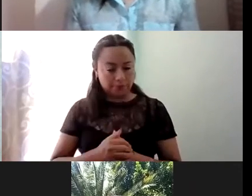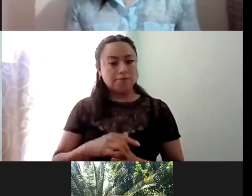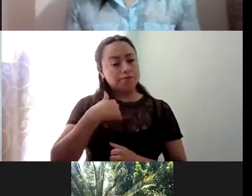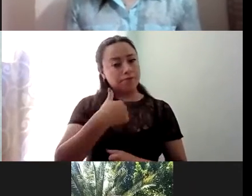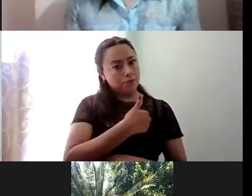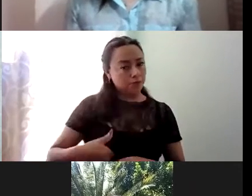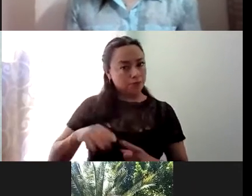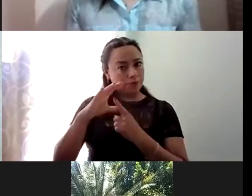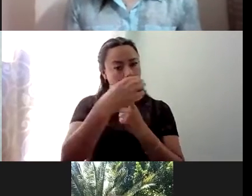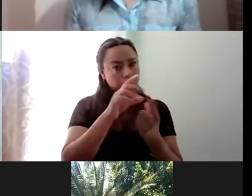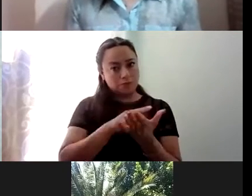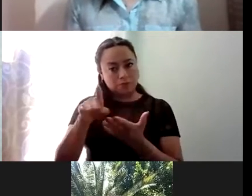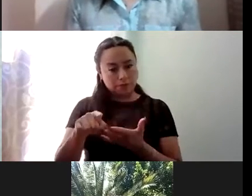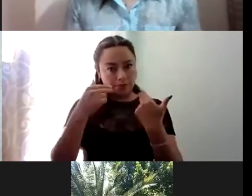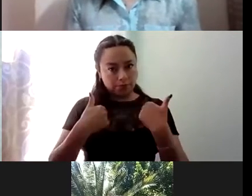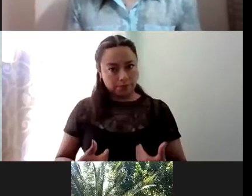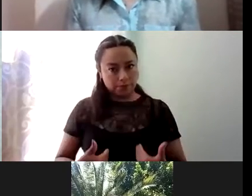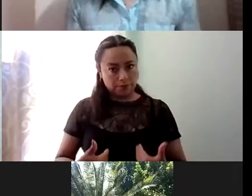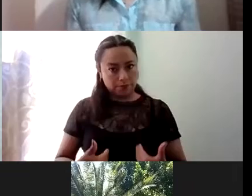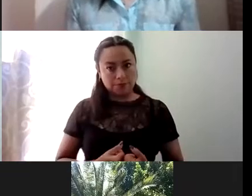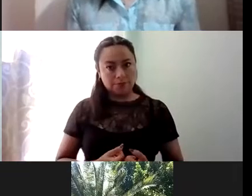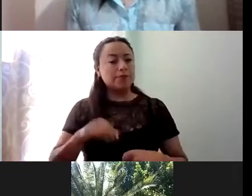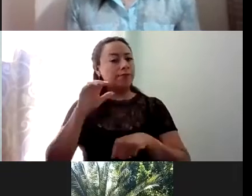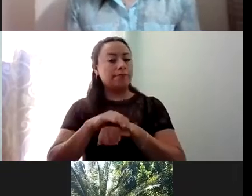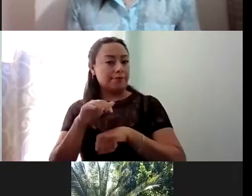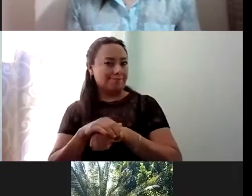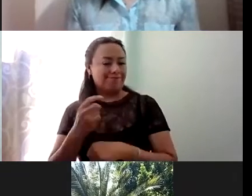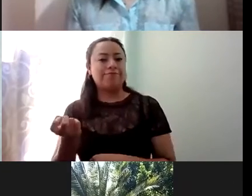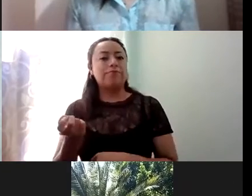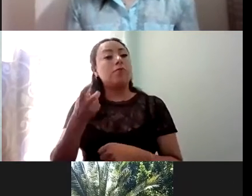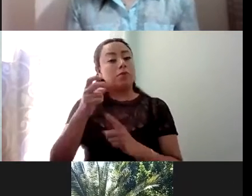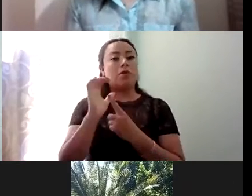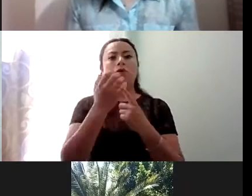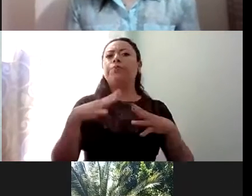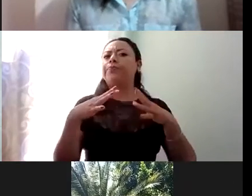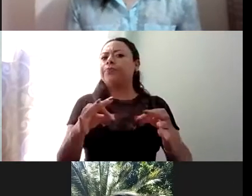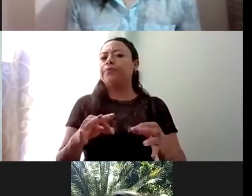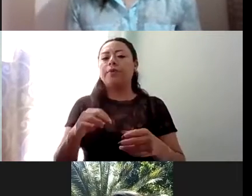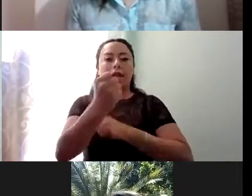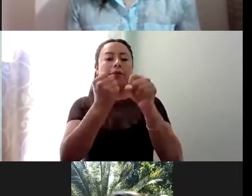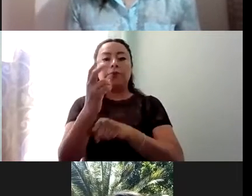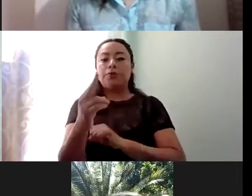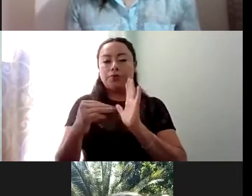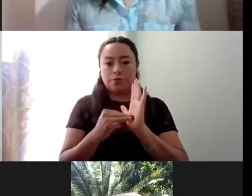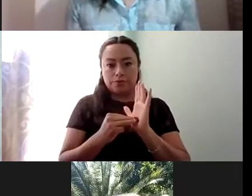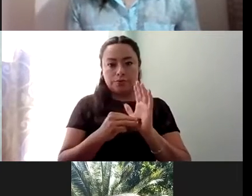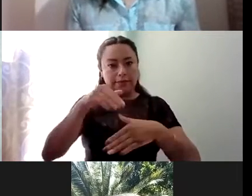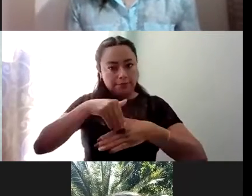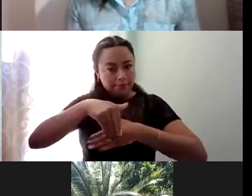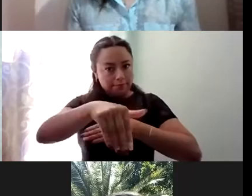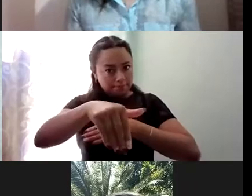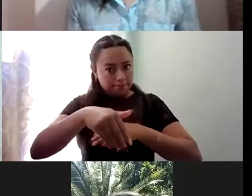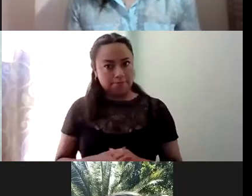Comité de Derechos Humanos, Nuestros Amigos AC. Este comité fue fundado ya en el año 2000 y pues ya a partir